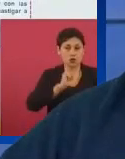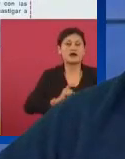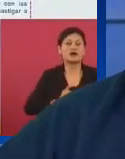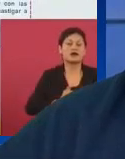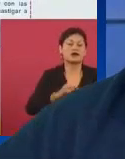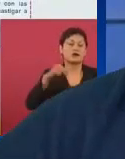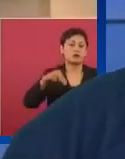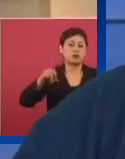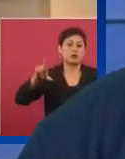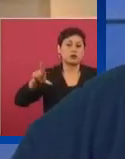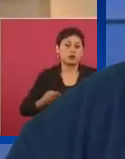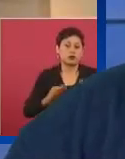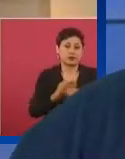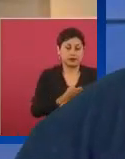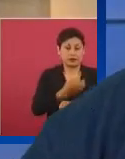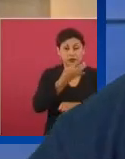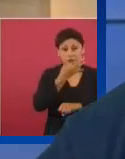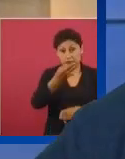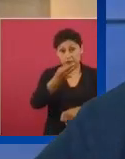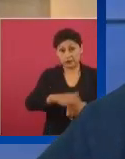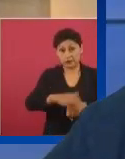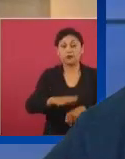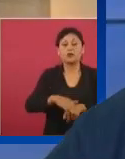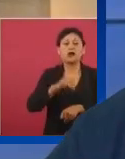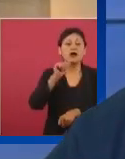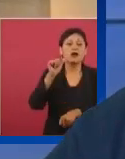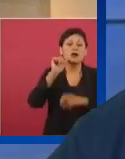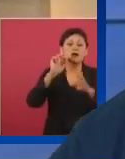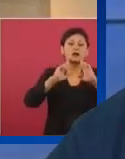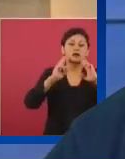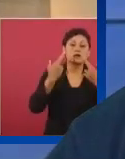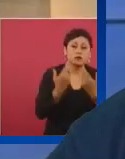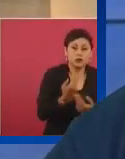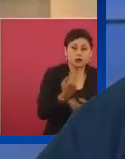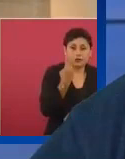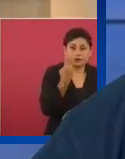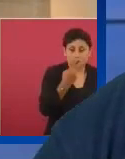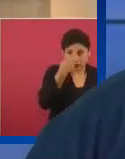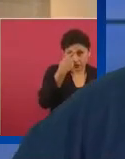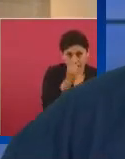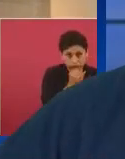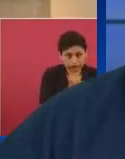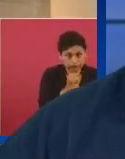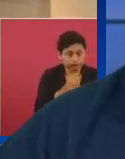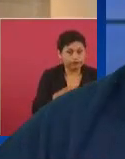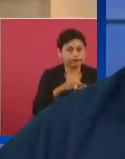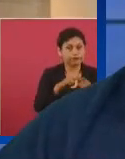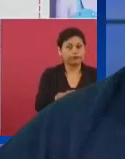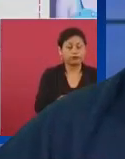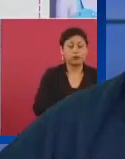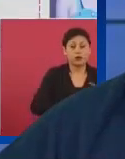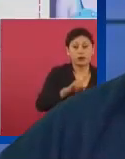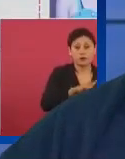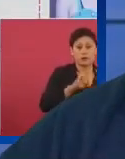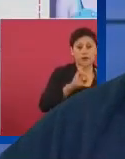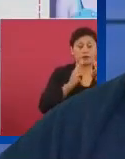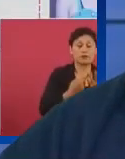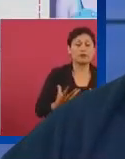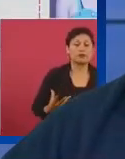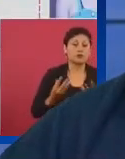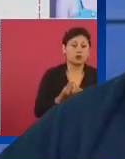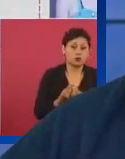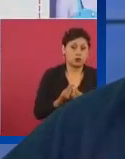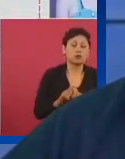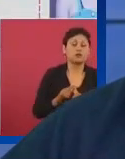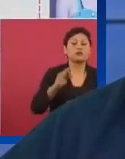le van a arrebatar el caso al fiscal de Nuevo León, ¿para qué? Para que en caso de tener responsabilidades también